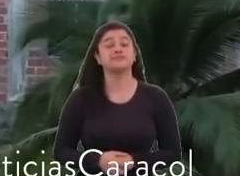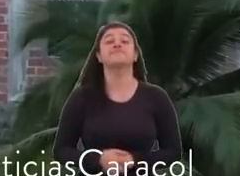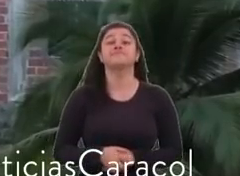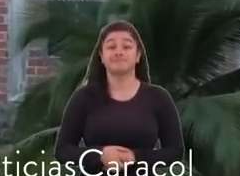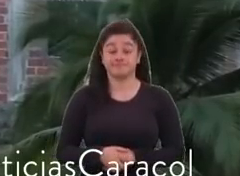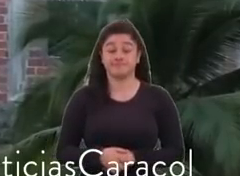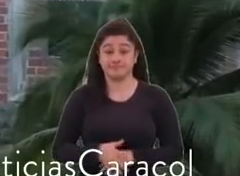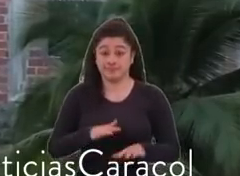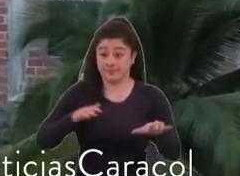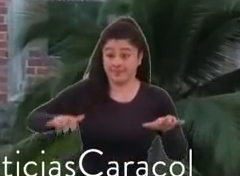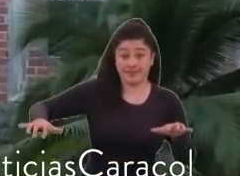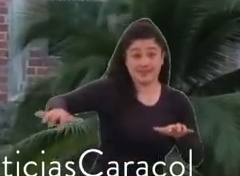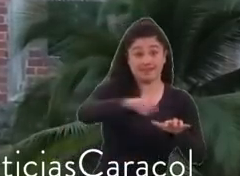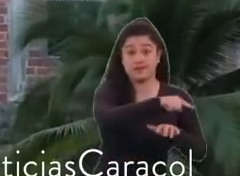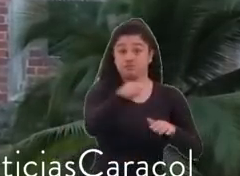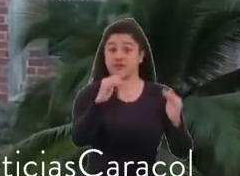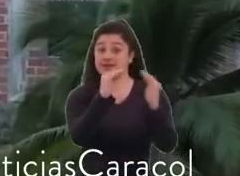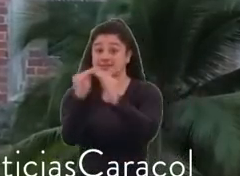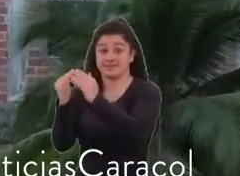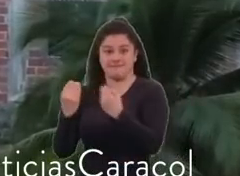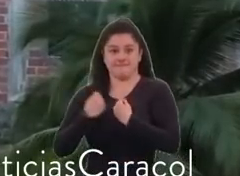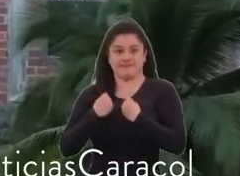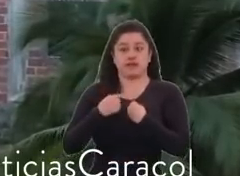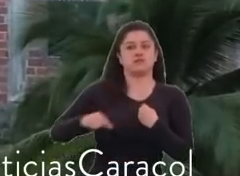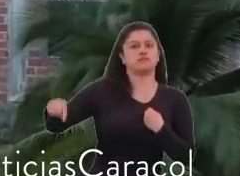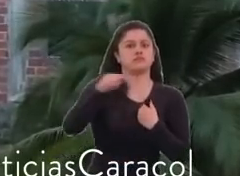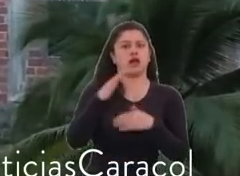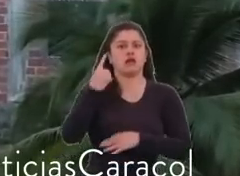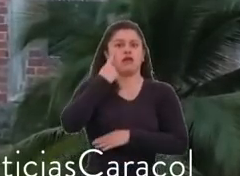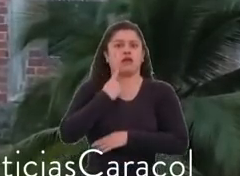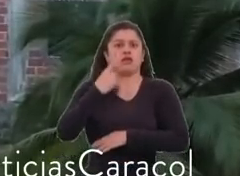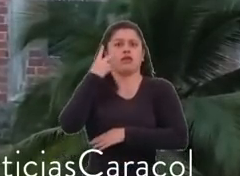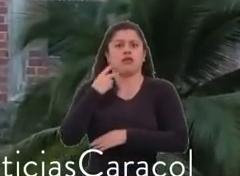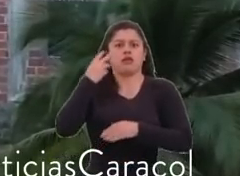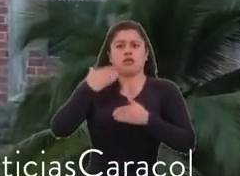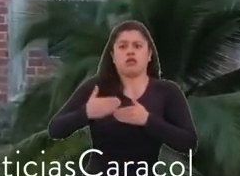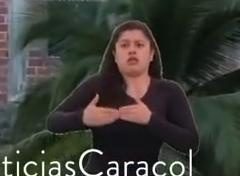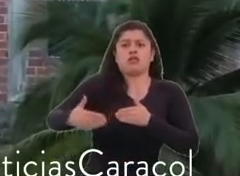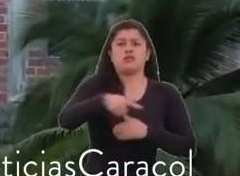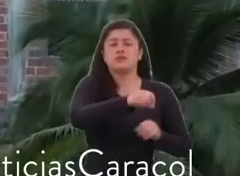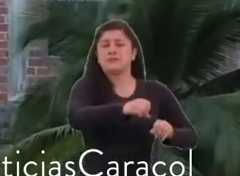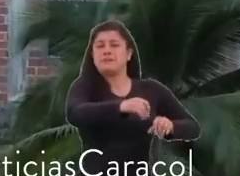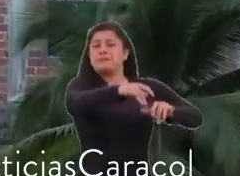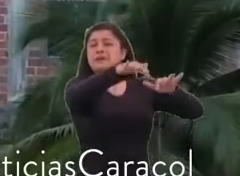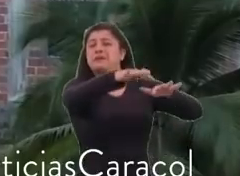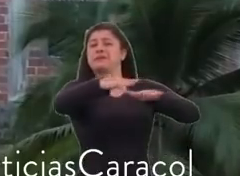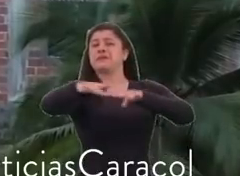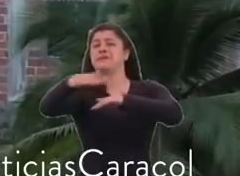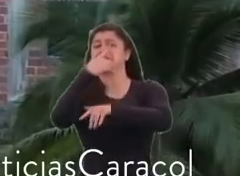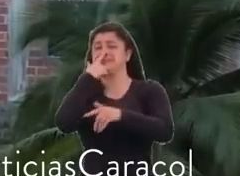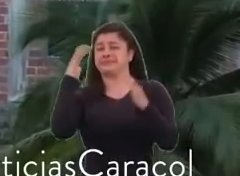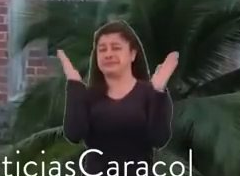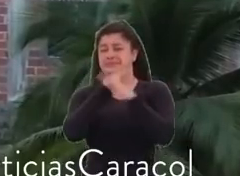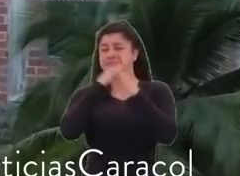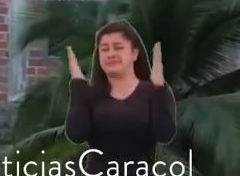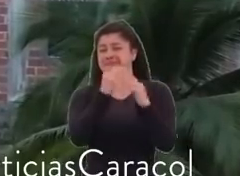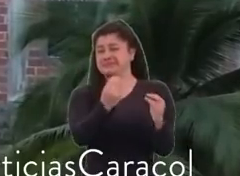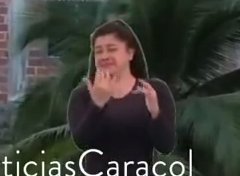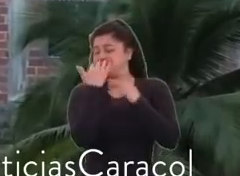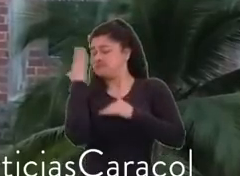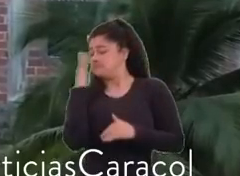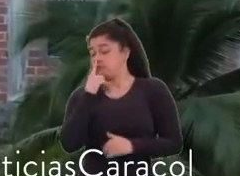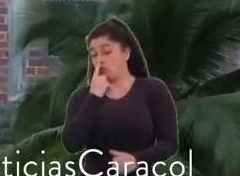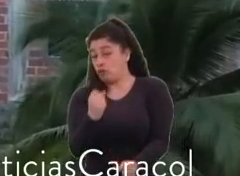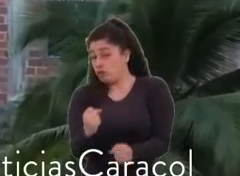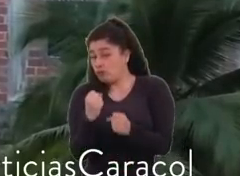aseguran que con el paso de los días los olores son más fuertes y temen por la contaminación generada a causa de este basurero. Desde